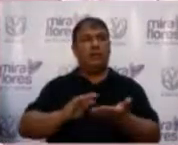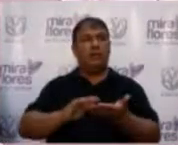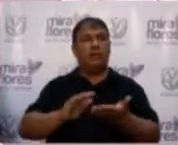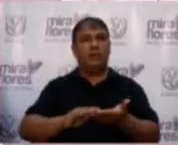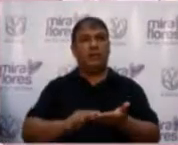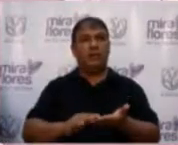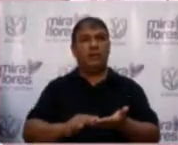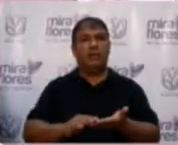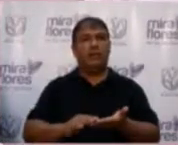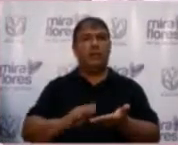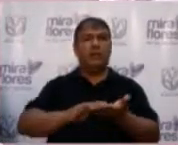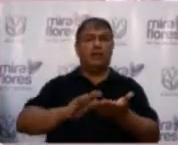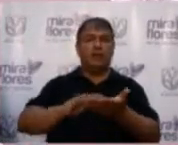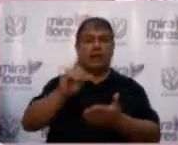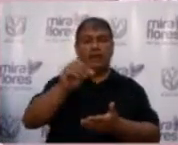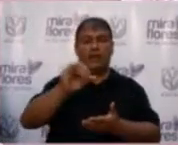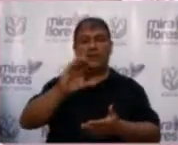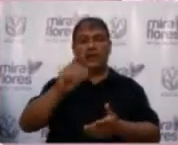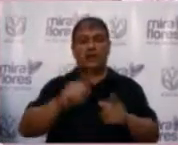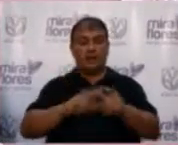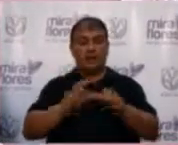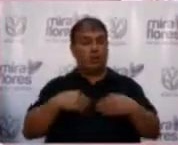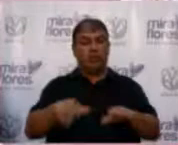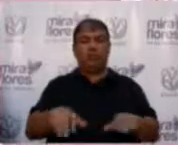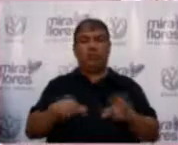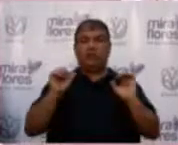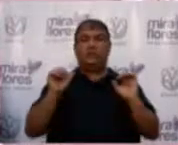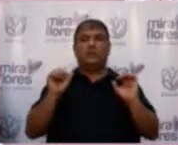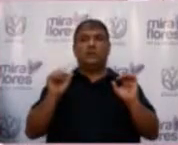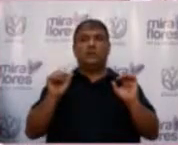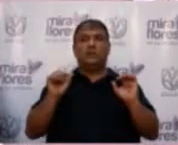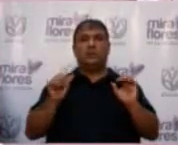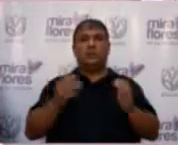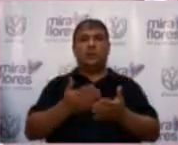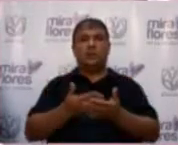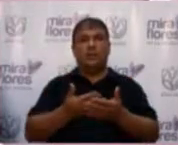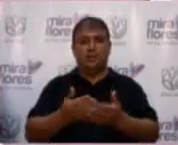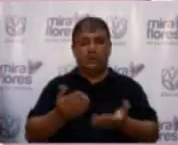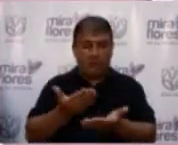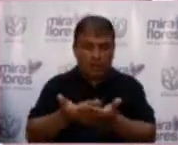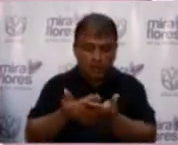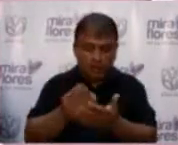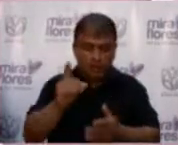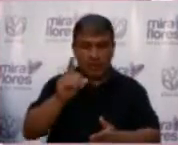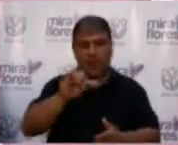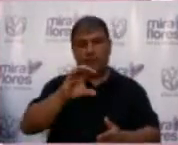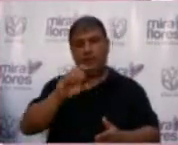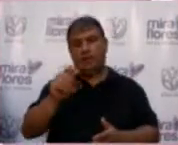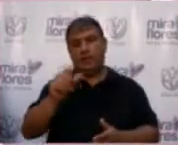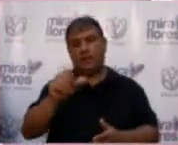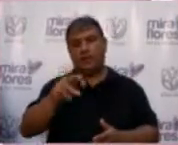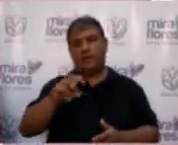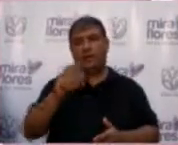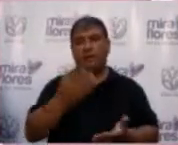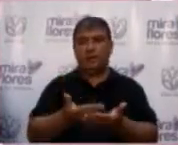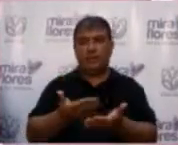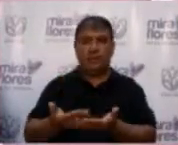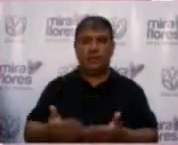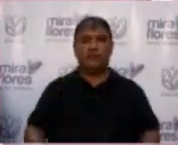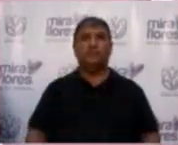me abstuve, sí, por si acaso. A ver, vamos un ratito a verificar el dictamen.